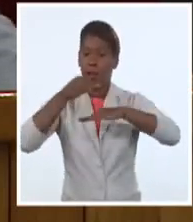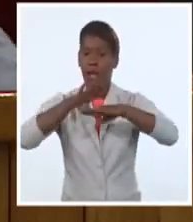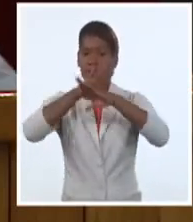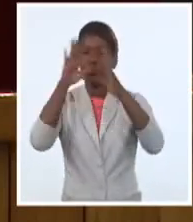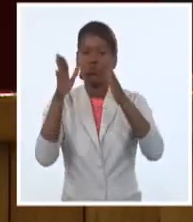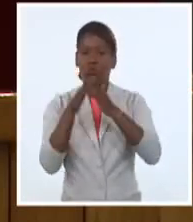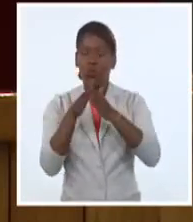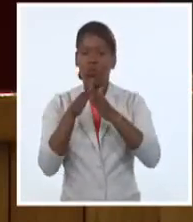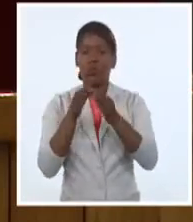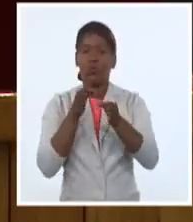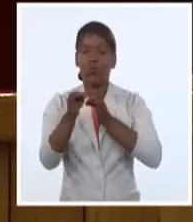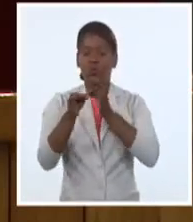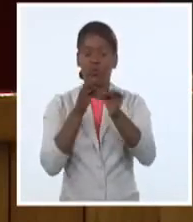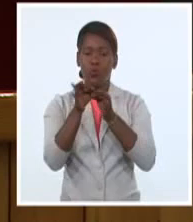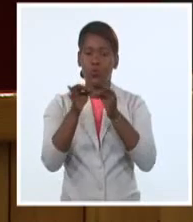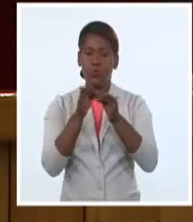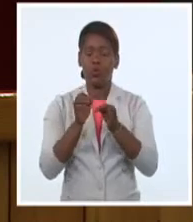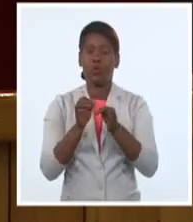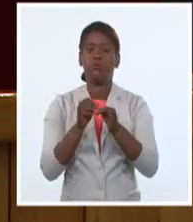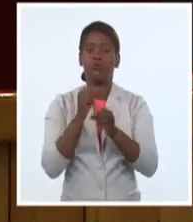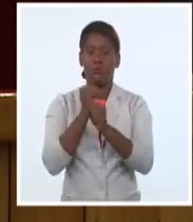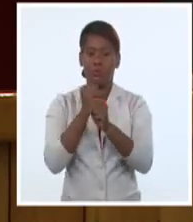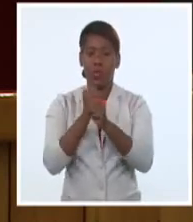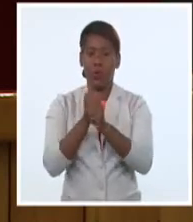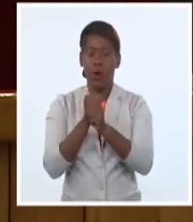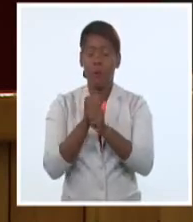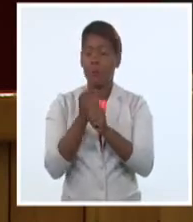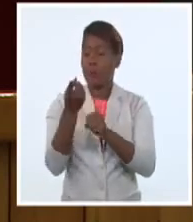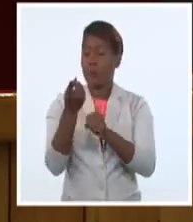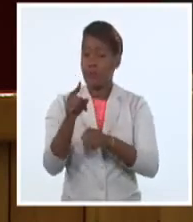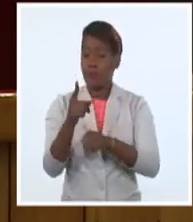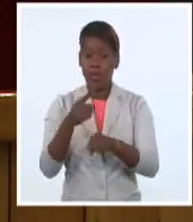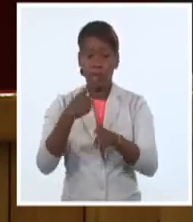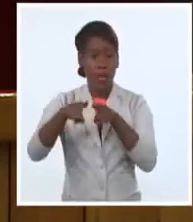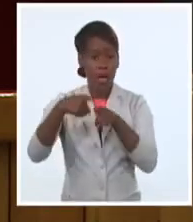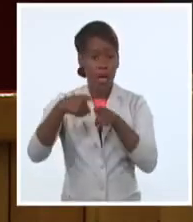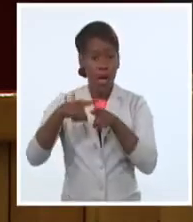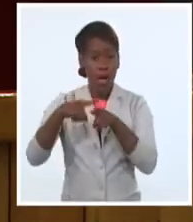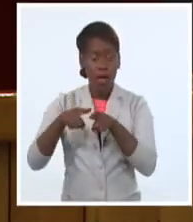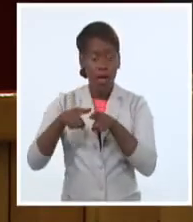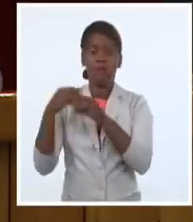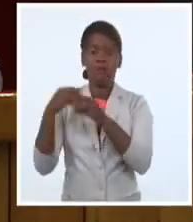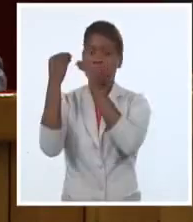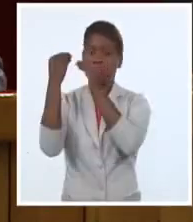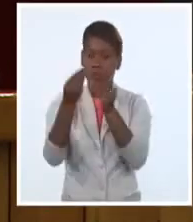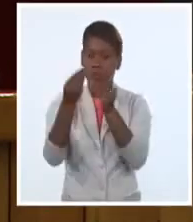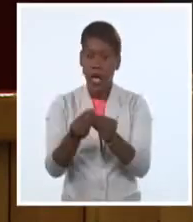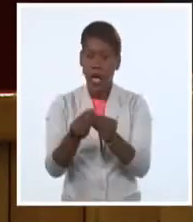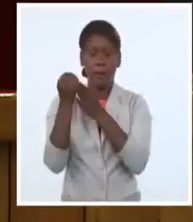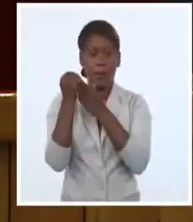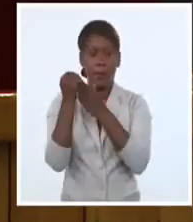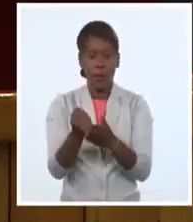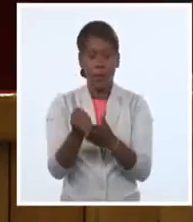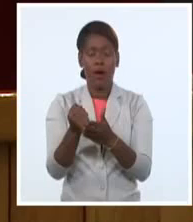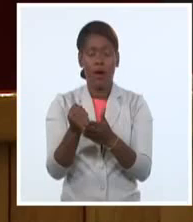asistencialismo, que se limita a entregar bienes y recursos sin considerar la trascendencia de la participación